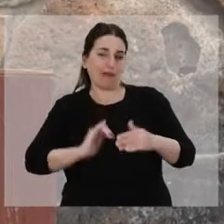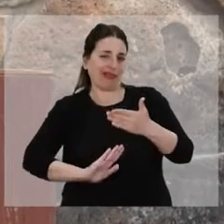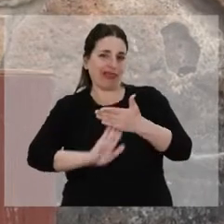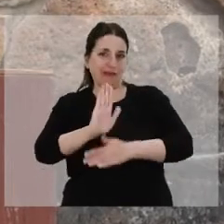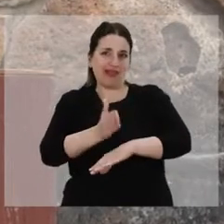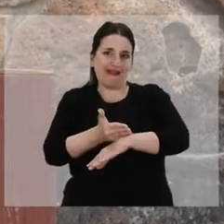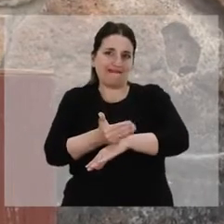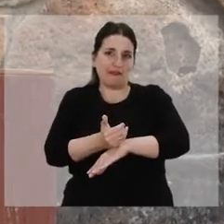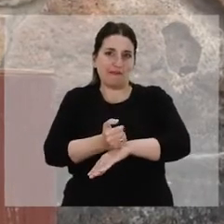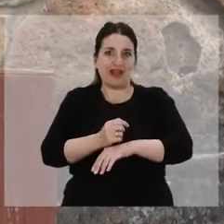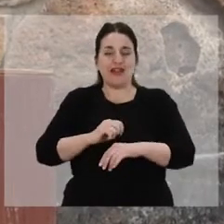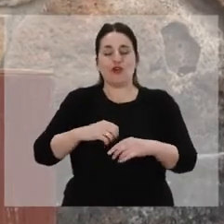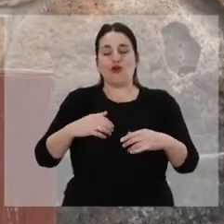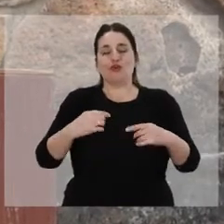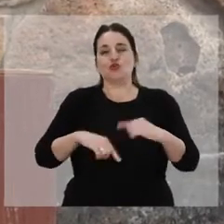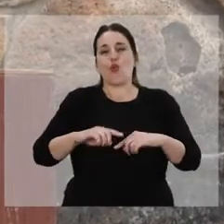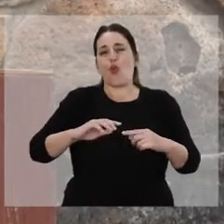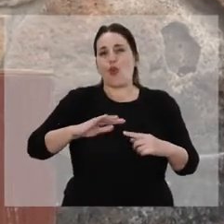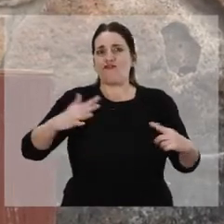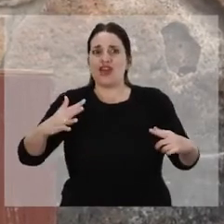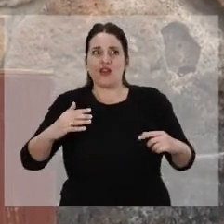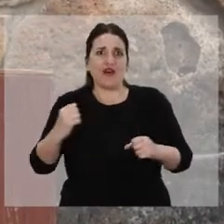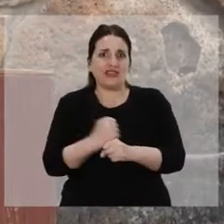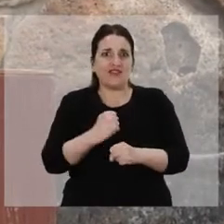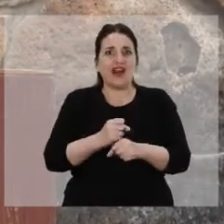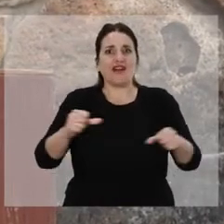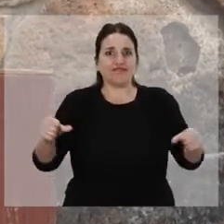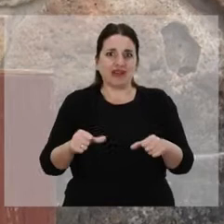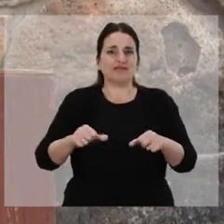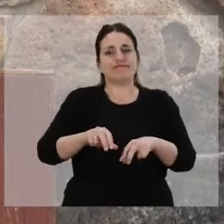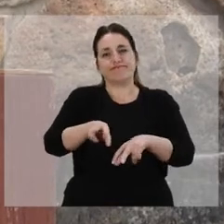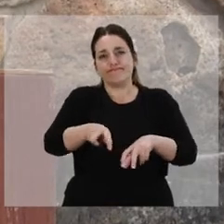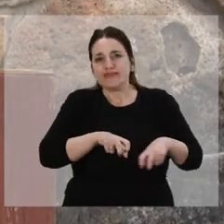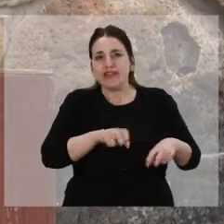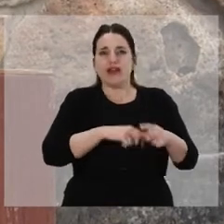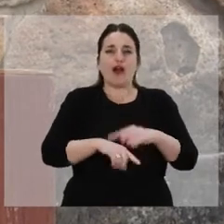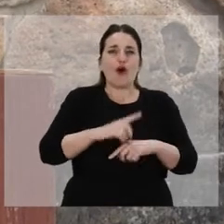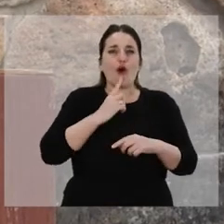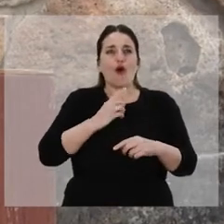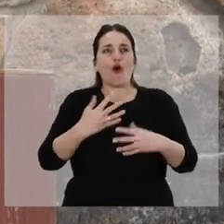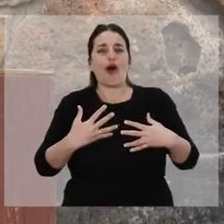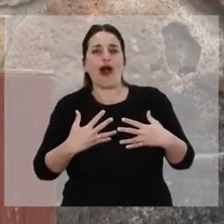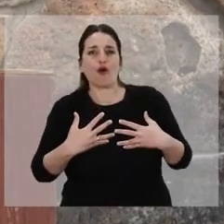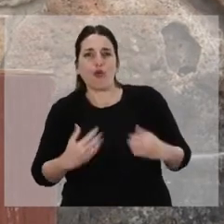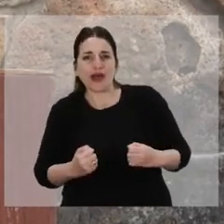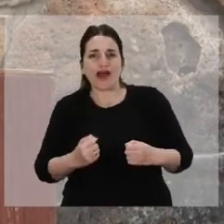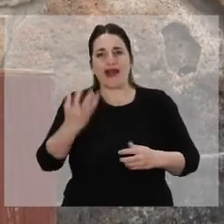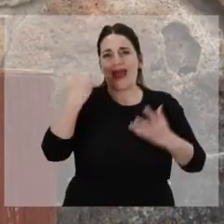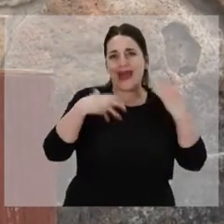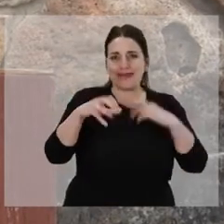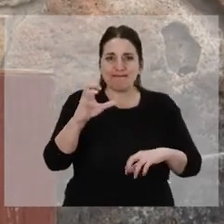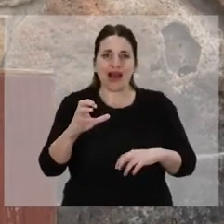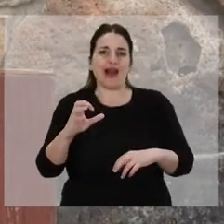de mañana a trabajar en invierno, a hacer un surco, o a prender un bozal, o a echar un ganado, o a curar una